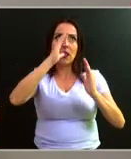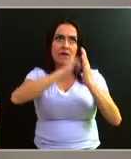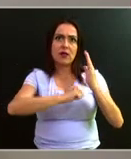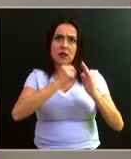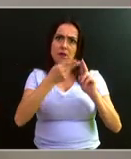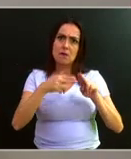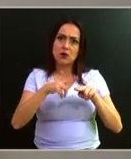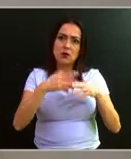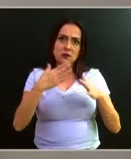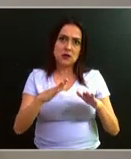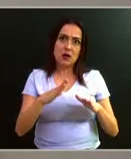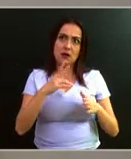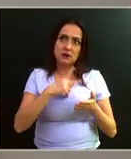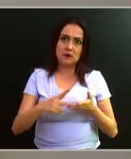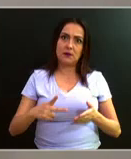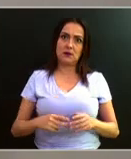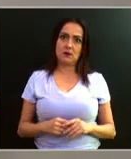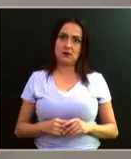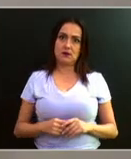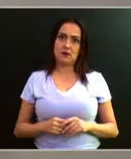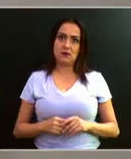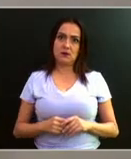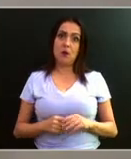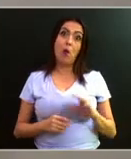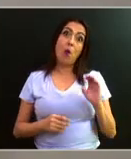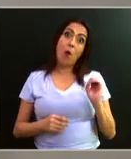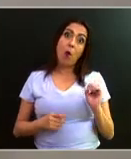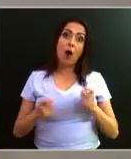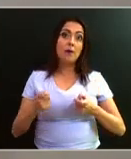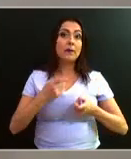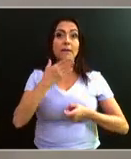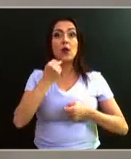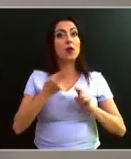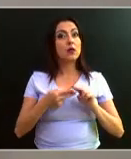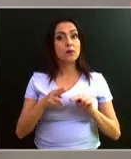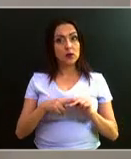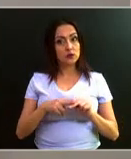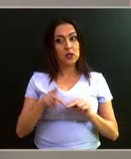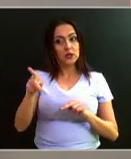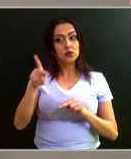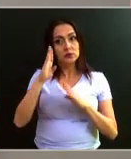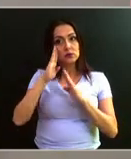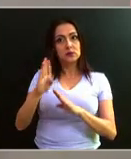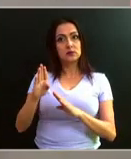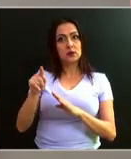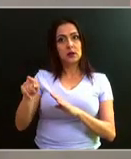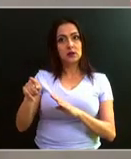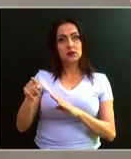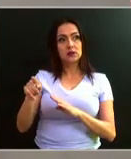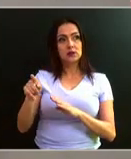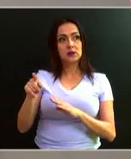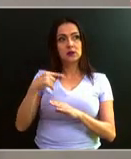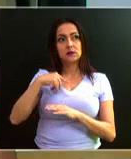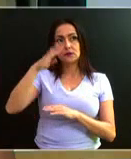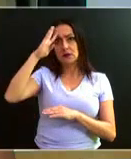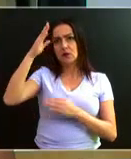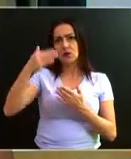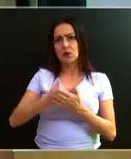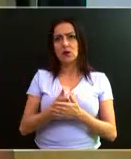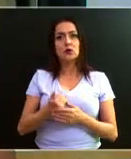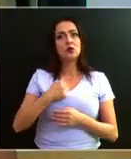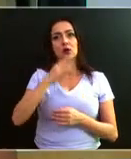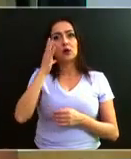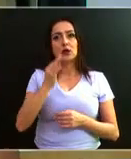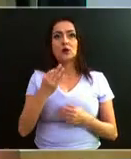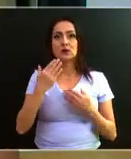impuesto que ya de por sí uno está pagando, o que administren mejor el impuesto y que ellos cubran el rubro este que se están inventando nuevo. Bueno, yo